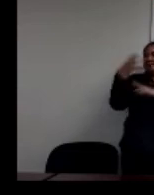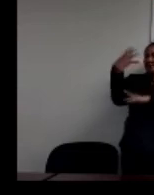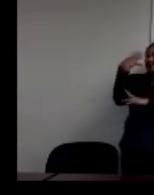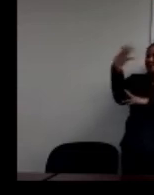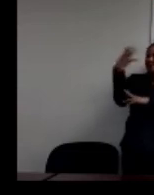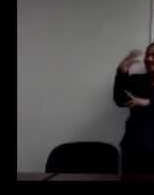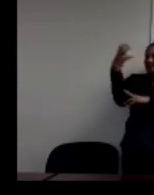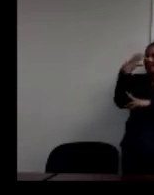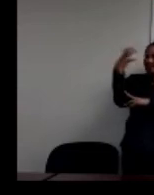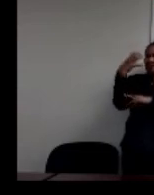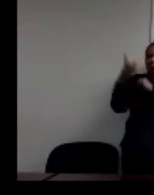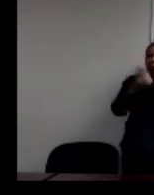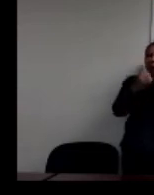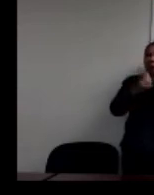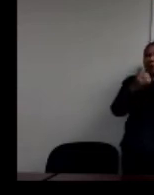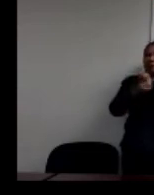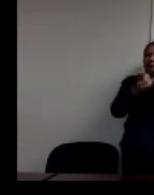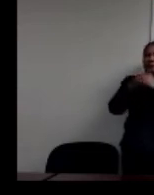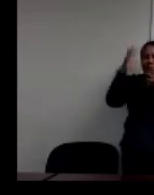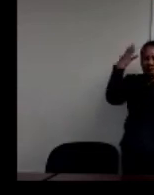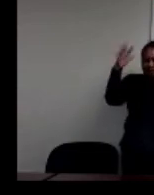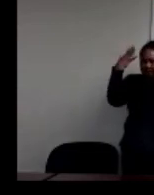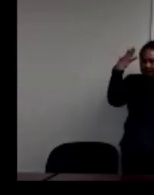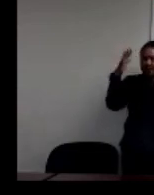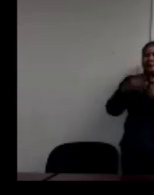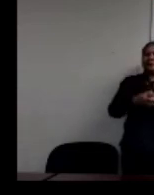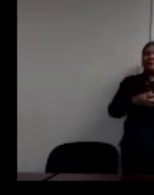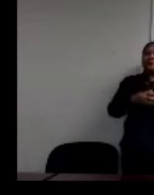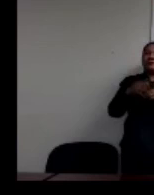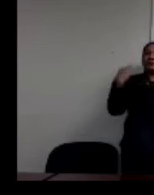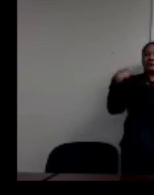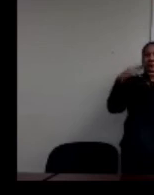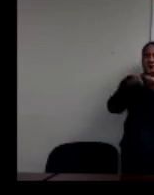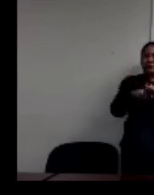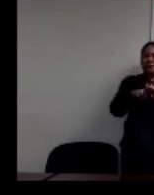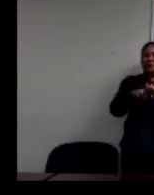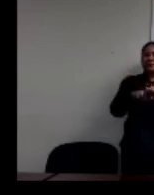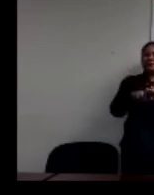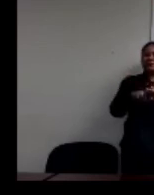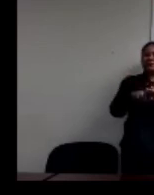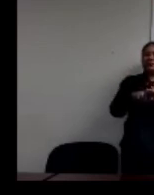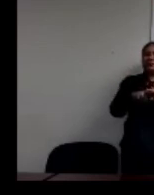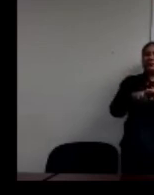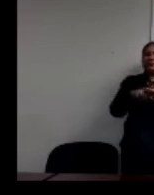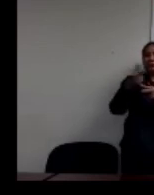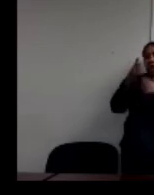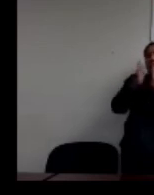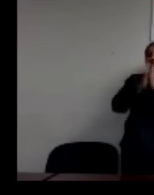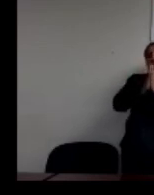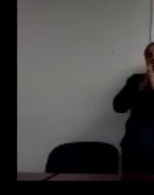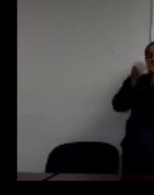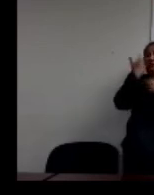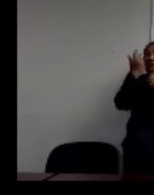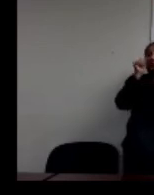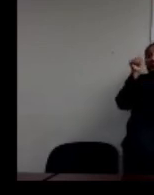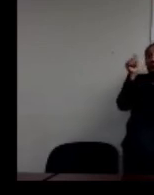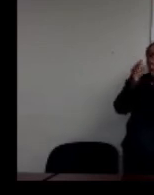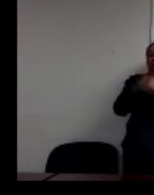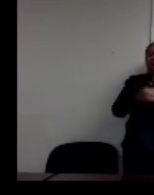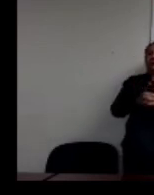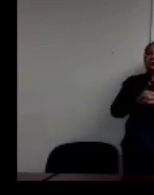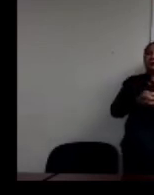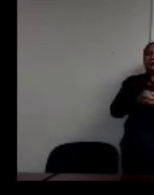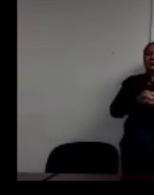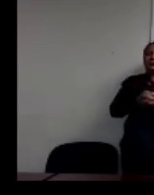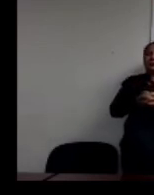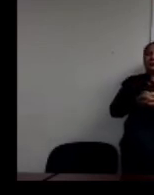gritos o tener problemas conductuales para que maestro, maestras, vengas y me atiendas. Porque esa situación,